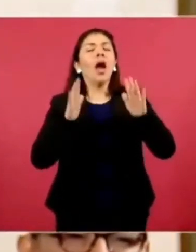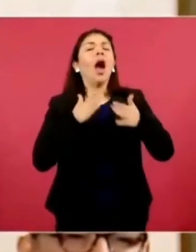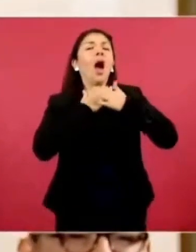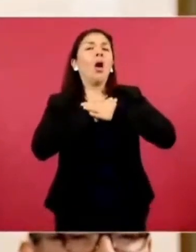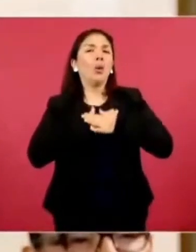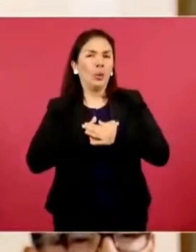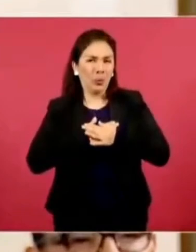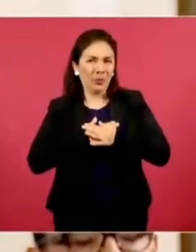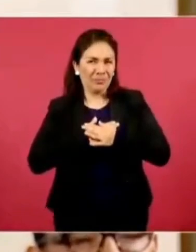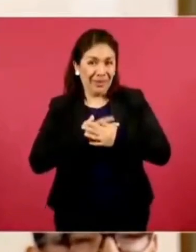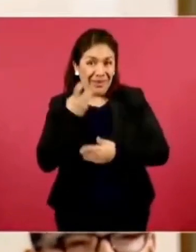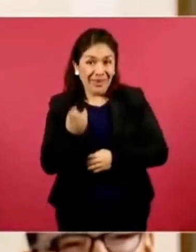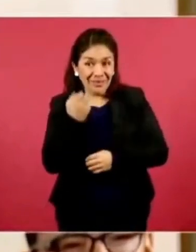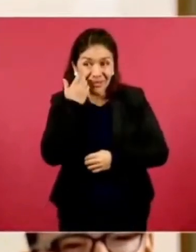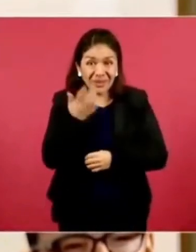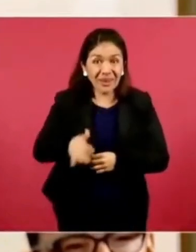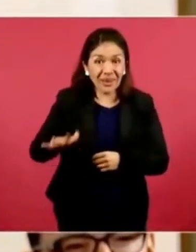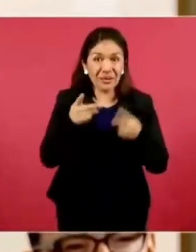Claro,